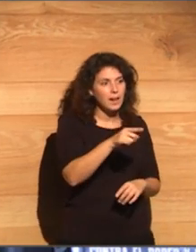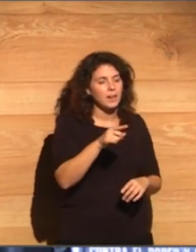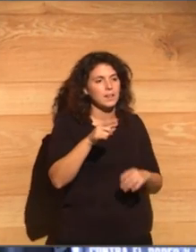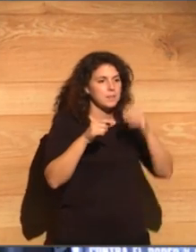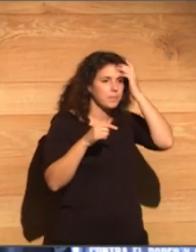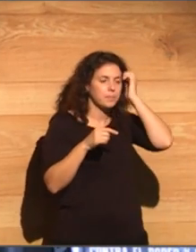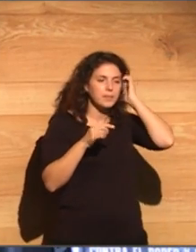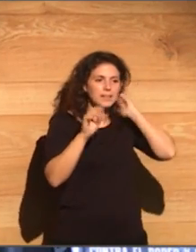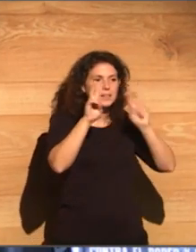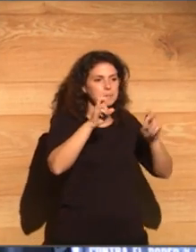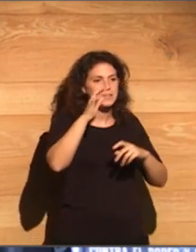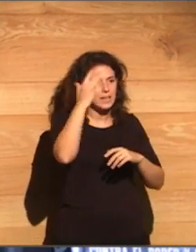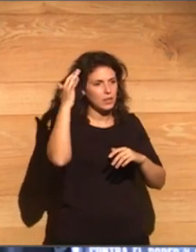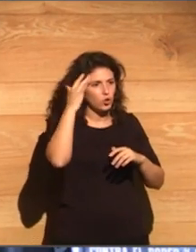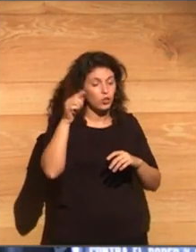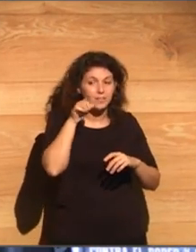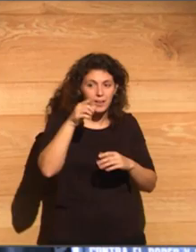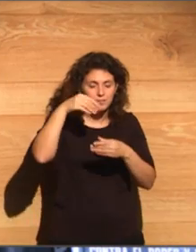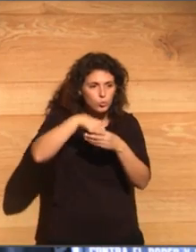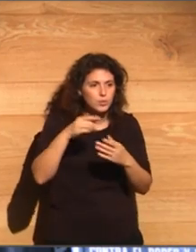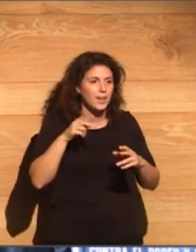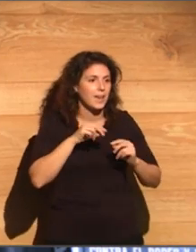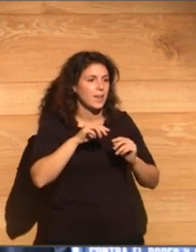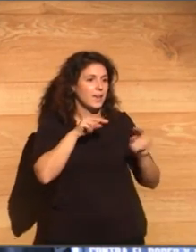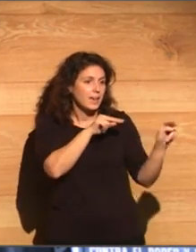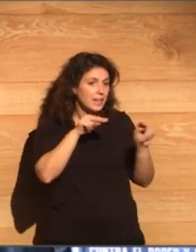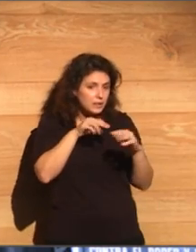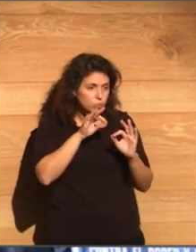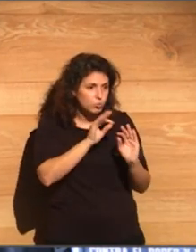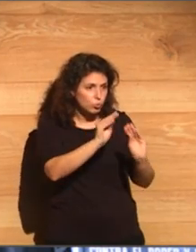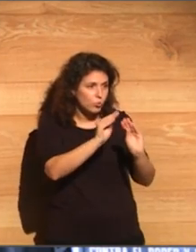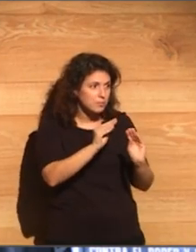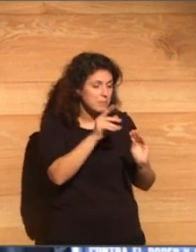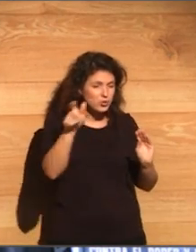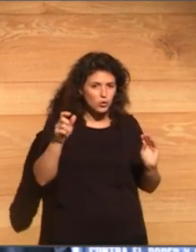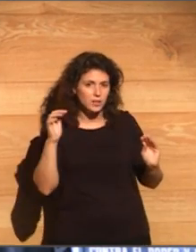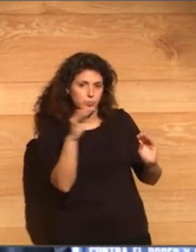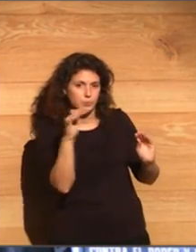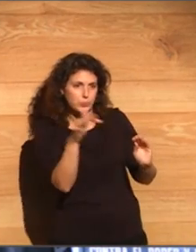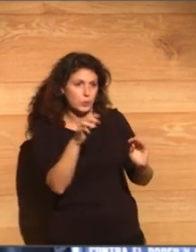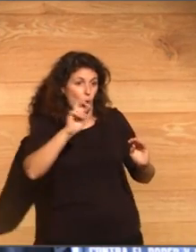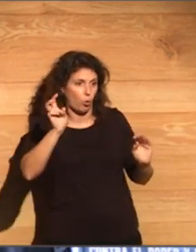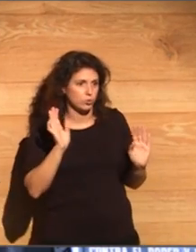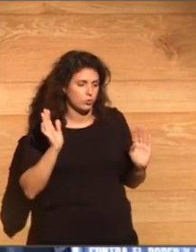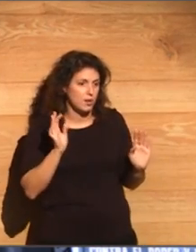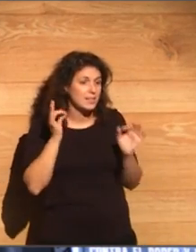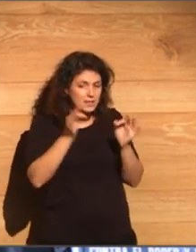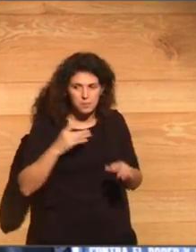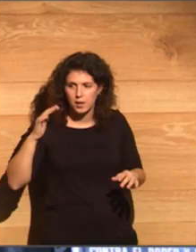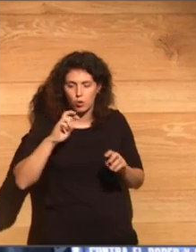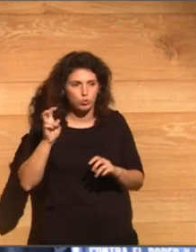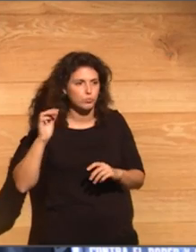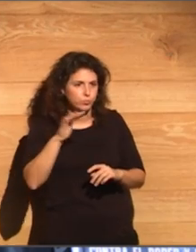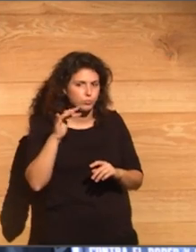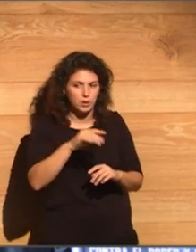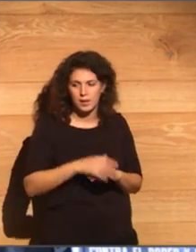élites ideológicas que tienen su guerra, a la que mandan a otros, por cierto. Sí, siempre es así. A la que siempre mandan a otros. Y